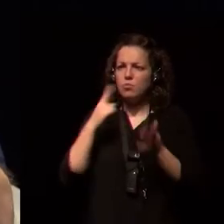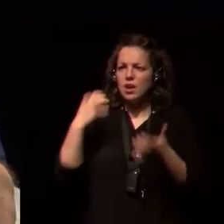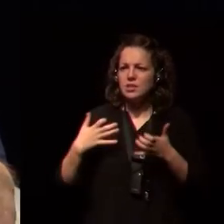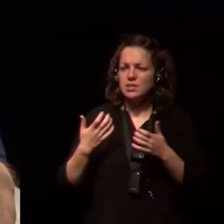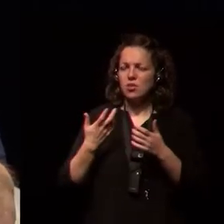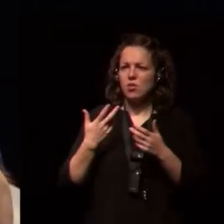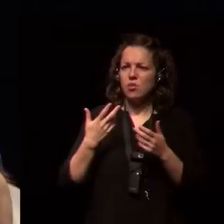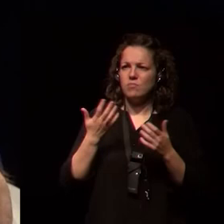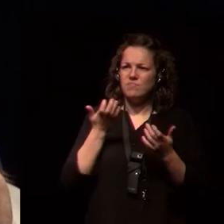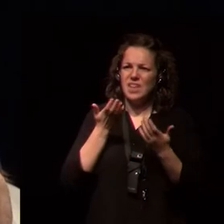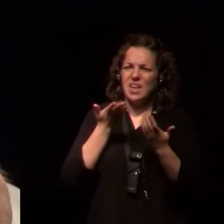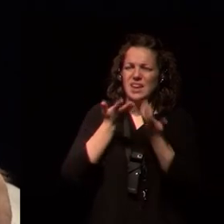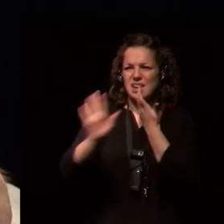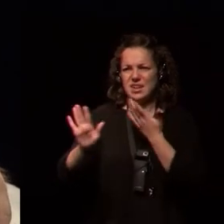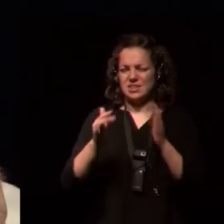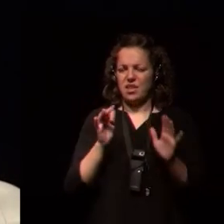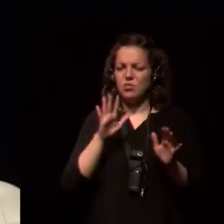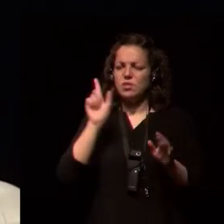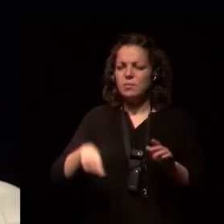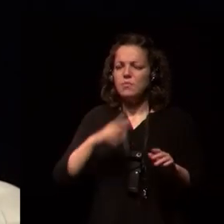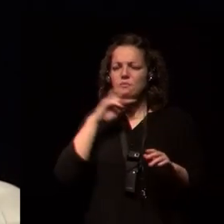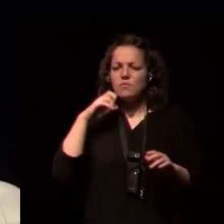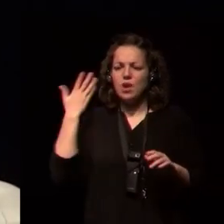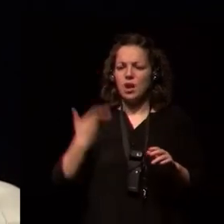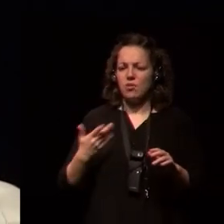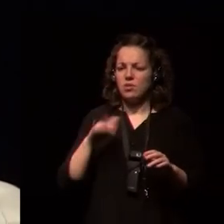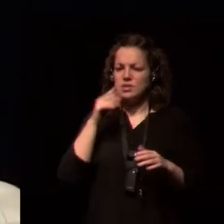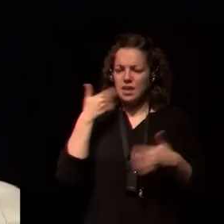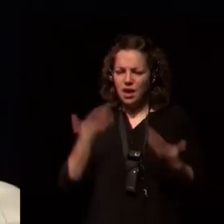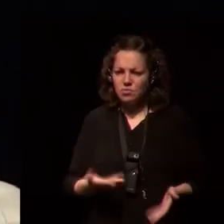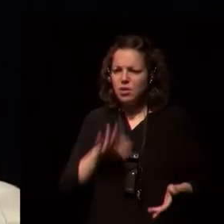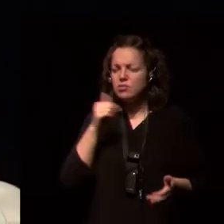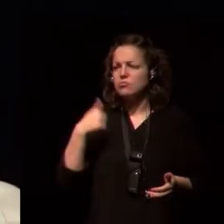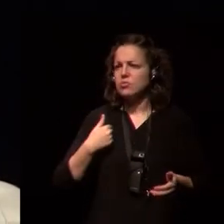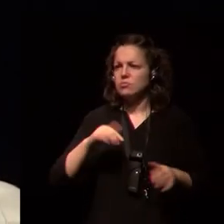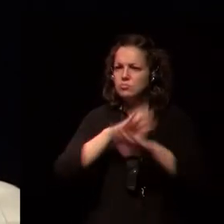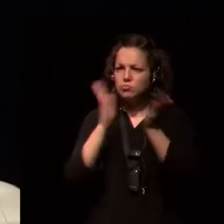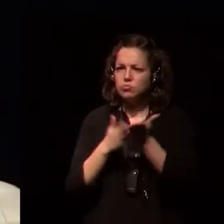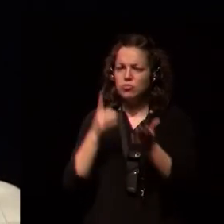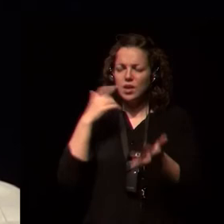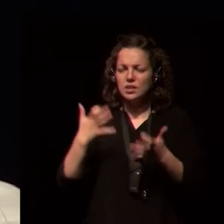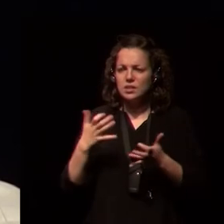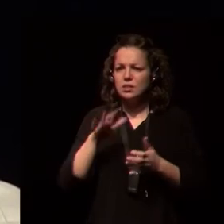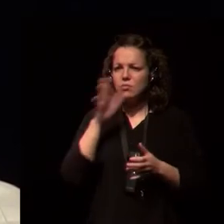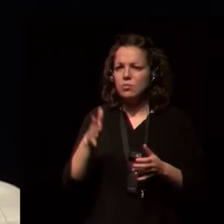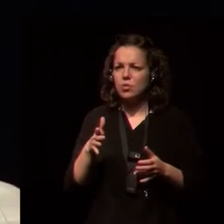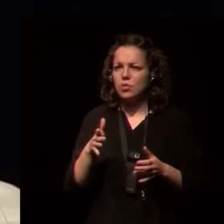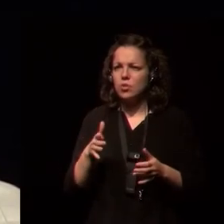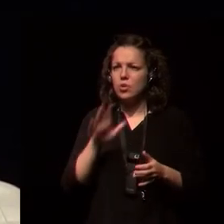y sus valores actuales, ya que yo entendí entonces y sigo entendiendo el mundo artístico como